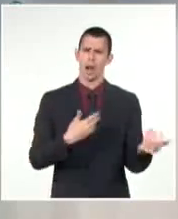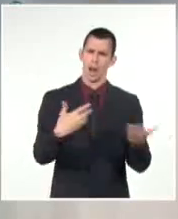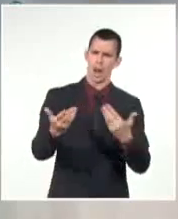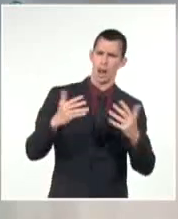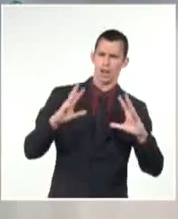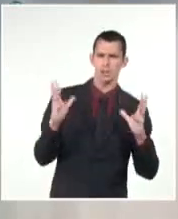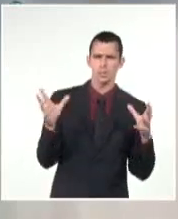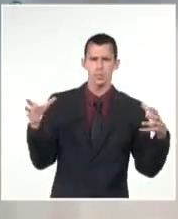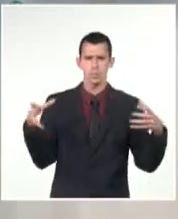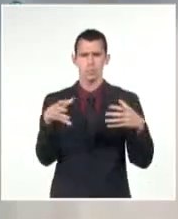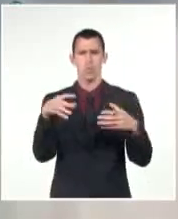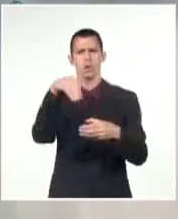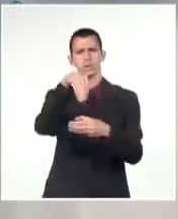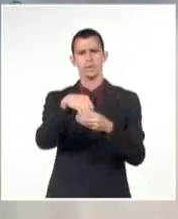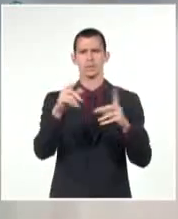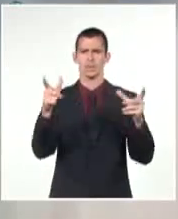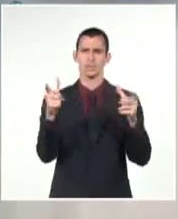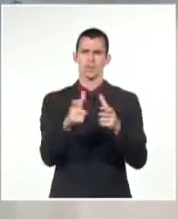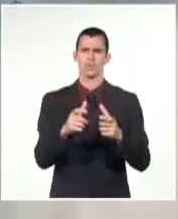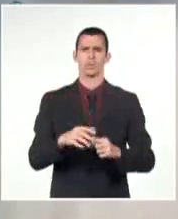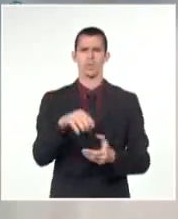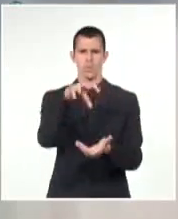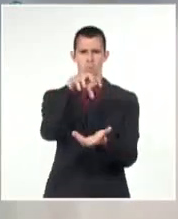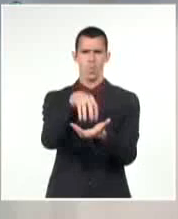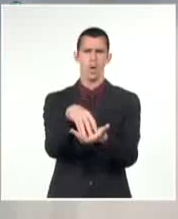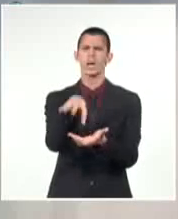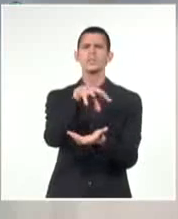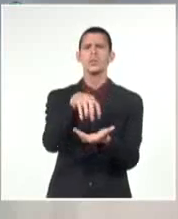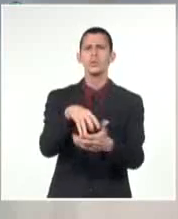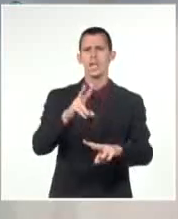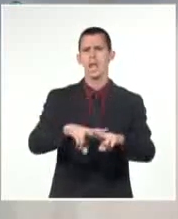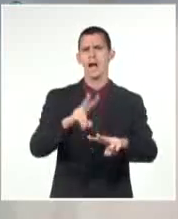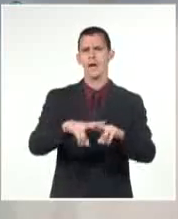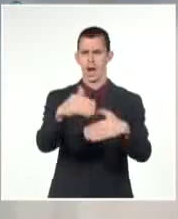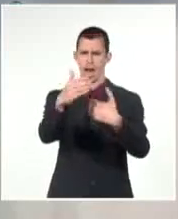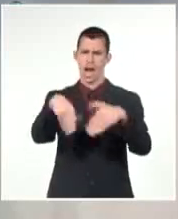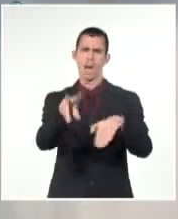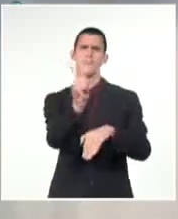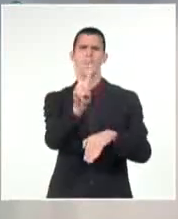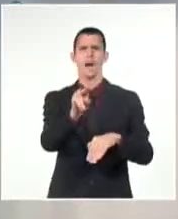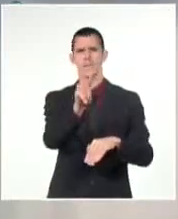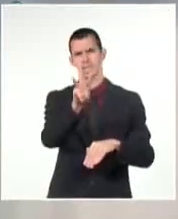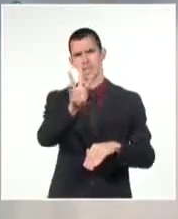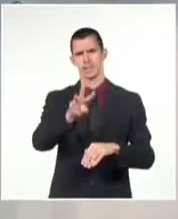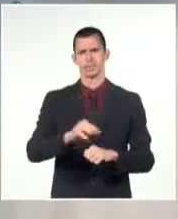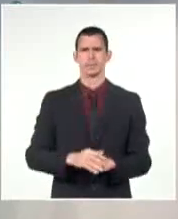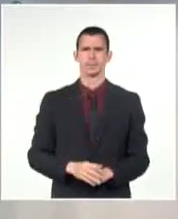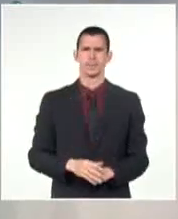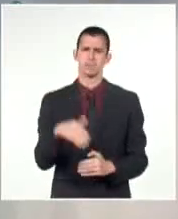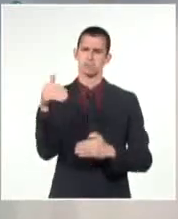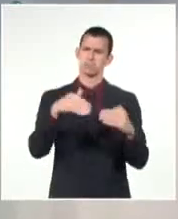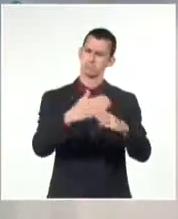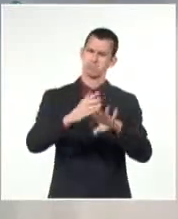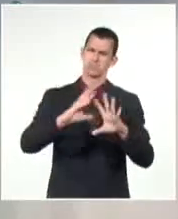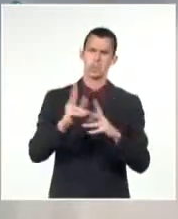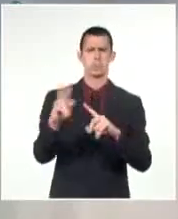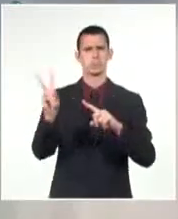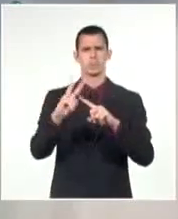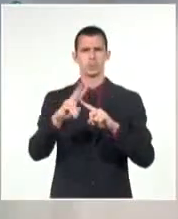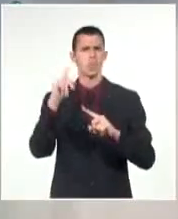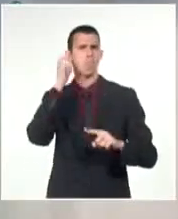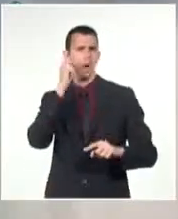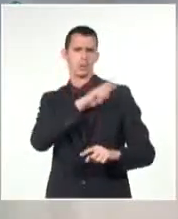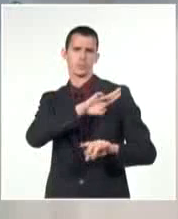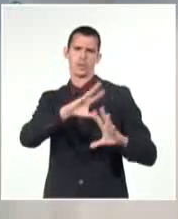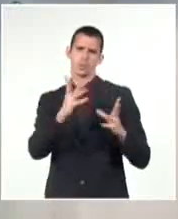televisión cubana en su sede, el Pabellón Cuba. Asistieron la vicepresidenta del ICAI, Tania Delgado, la directora de comunicación del ICRT, Yusimi